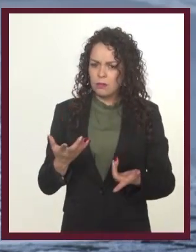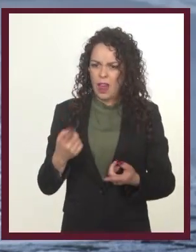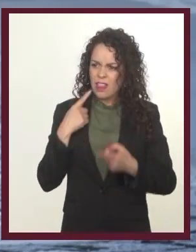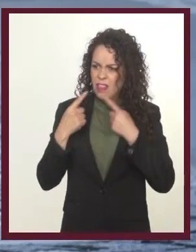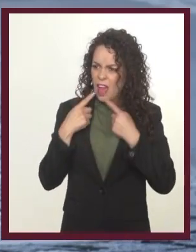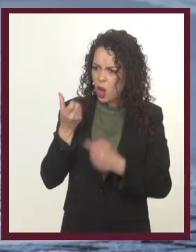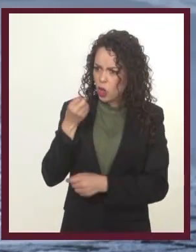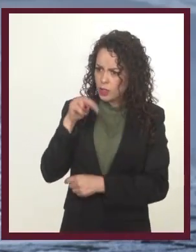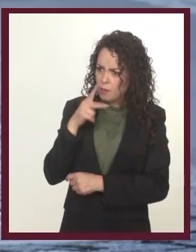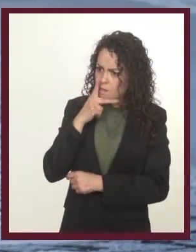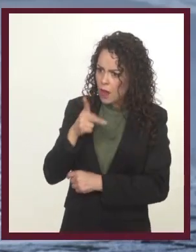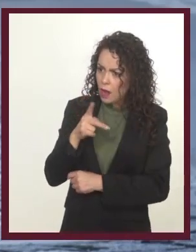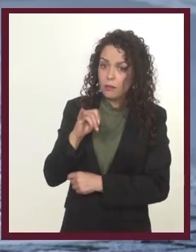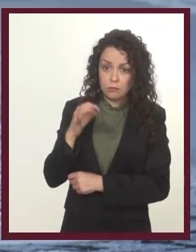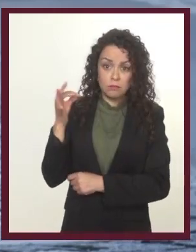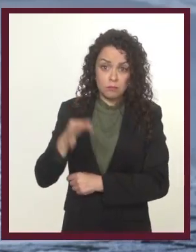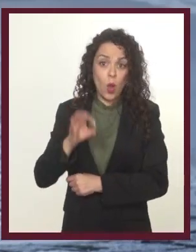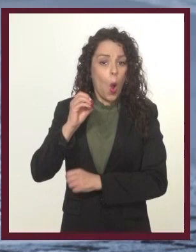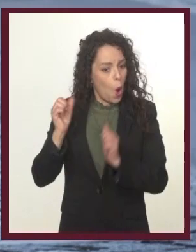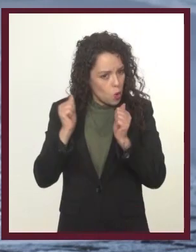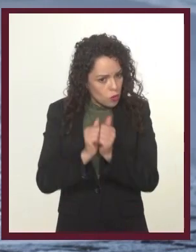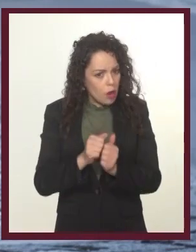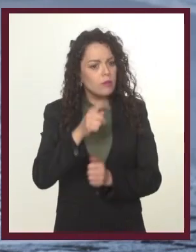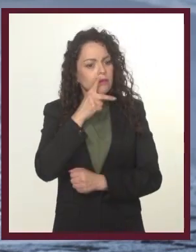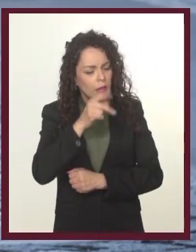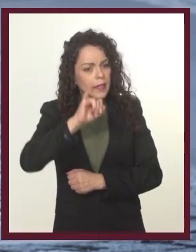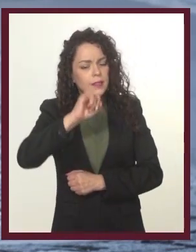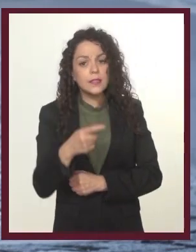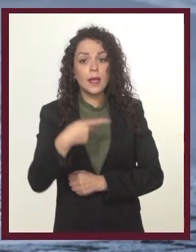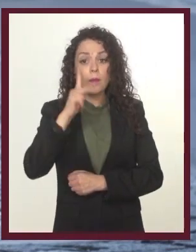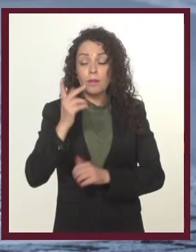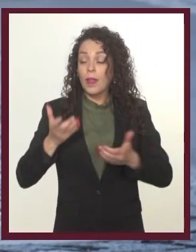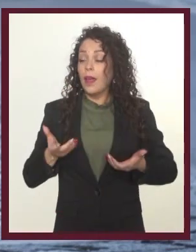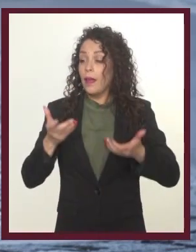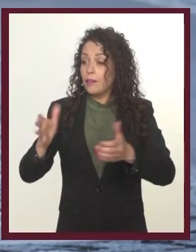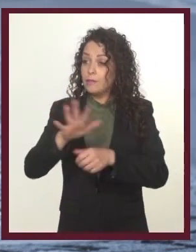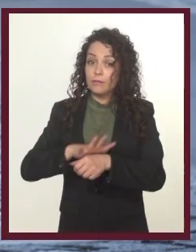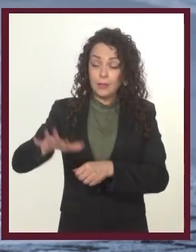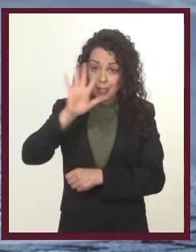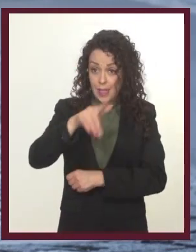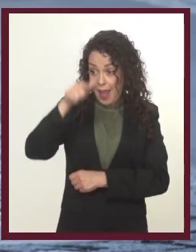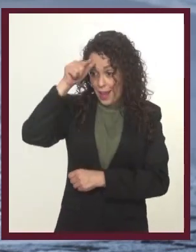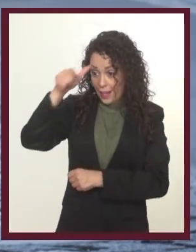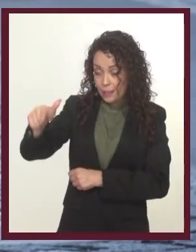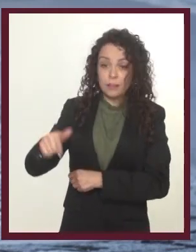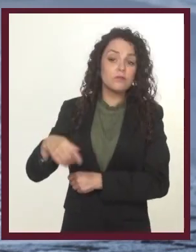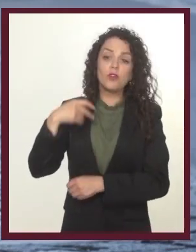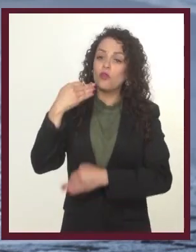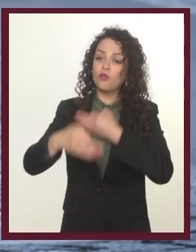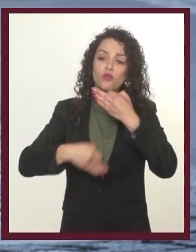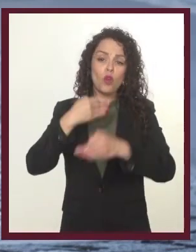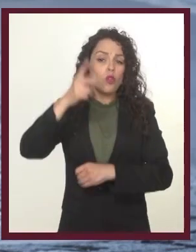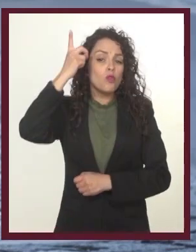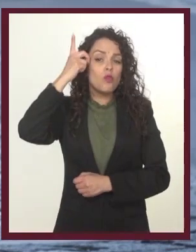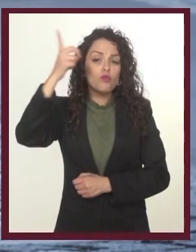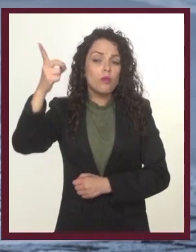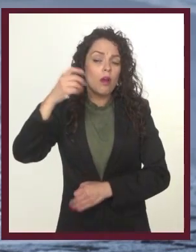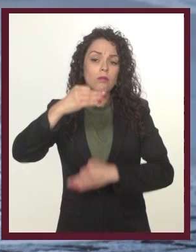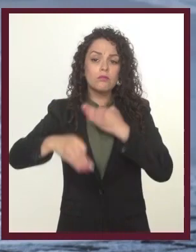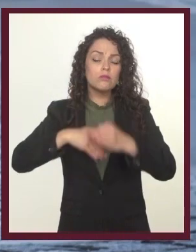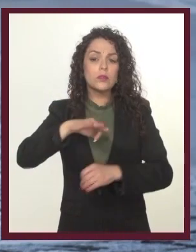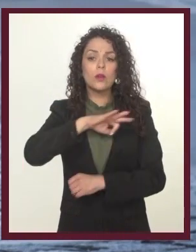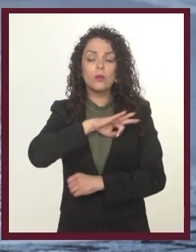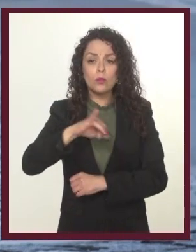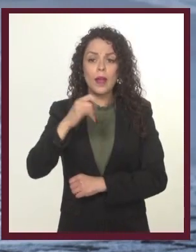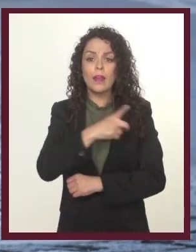palabras? Exacto, o con ellas. Lo importante es que en tanto el espacio público, como ya vimos, pertenece a todos.